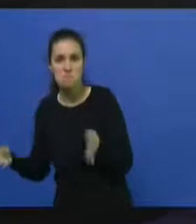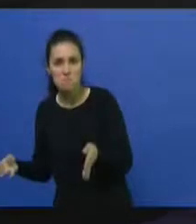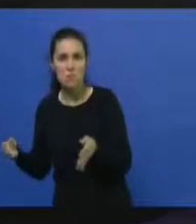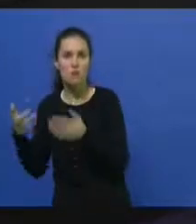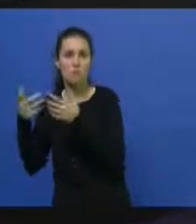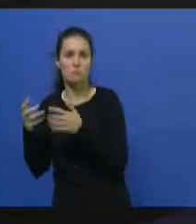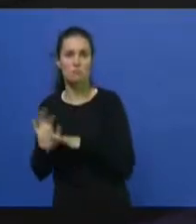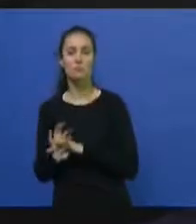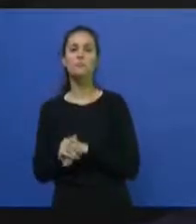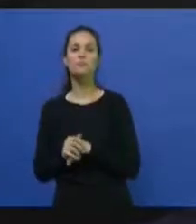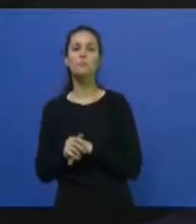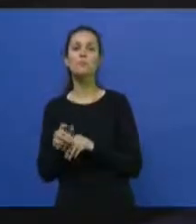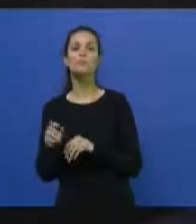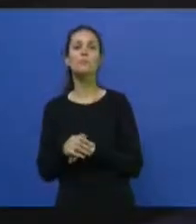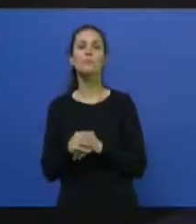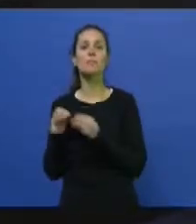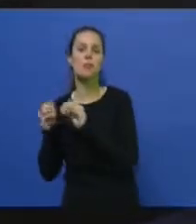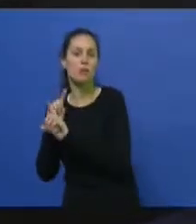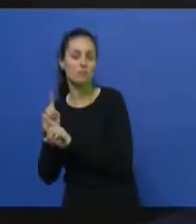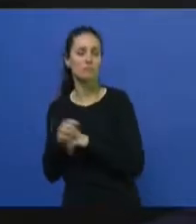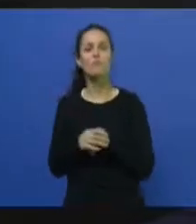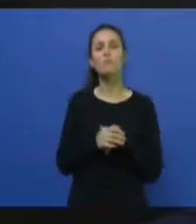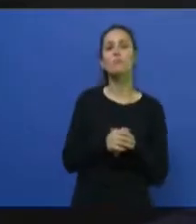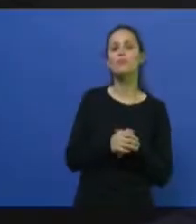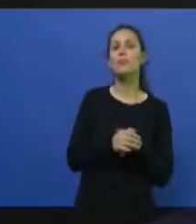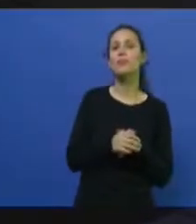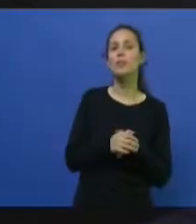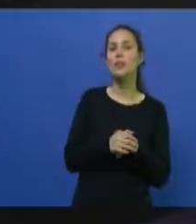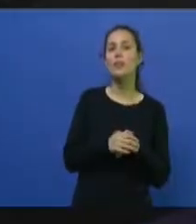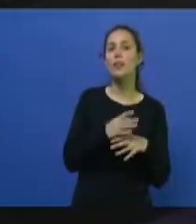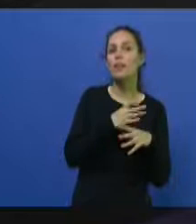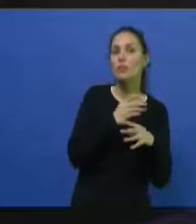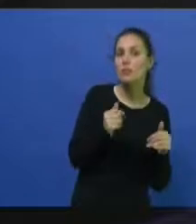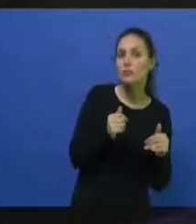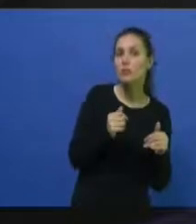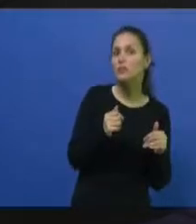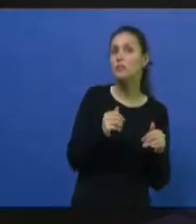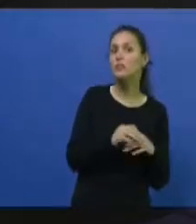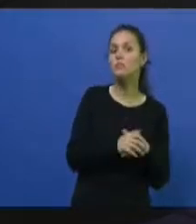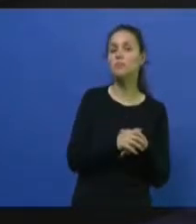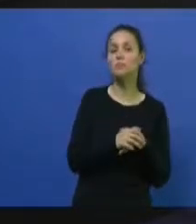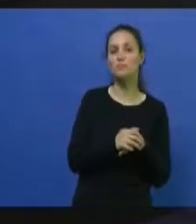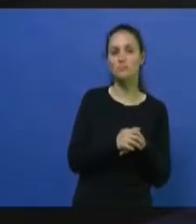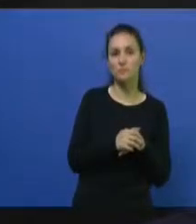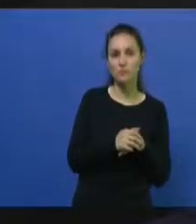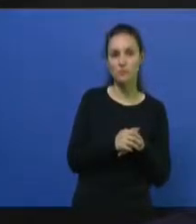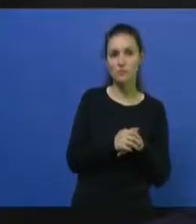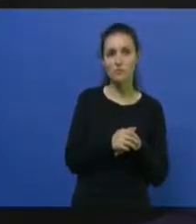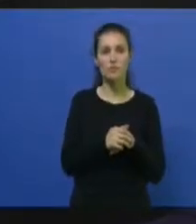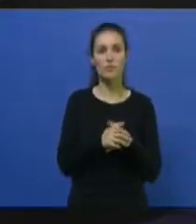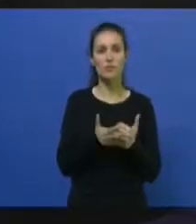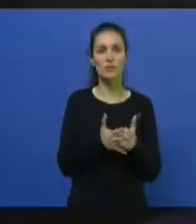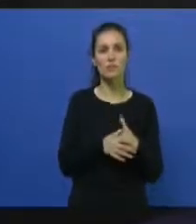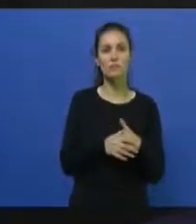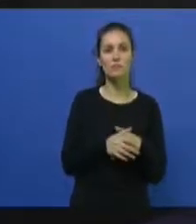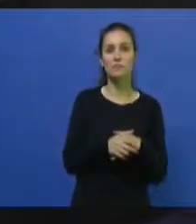tengo problema, ¿eh? No, no. Pero no me dejó terminar de decir que es más que merecido que sea así. Sí. ¿Qué cosa? No, usted gana